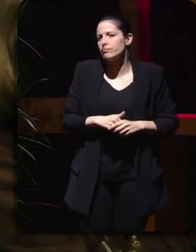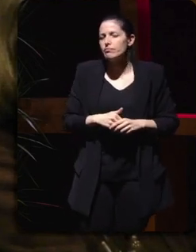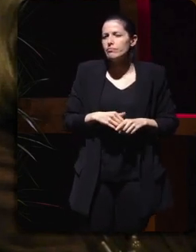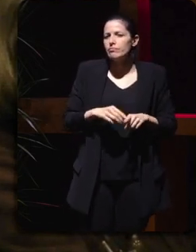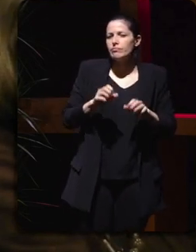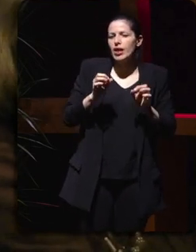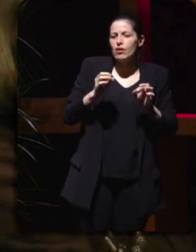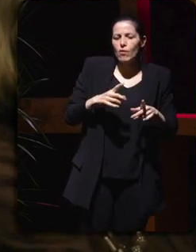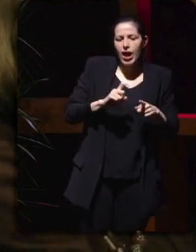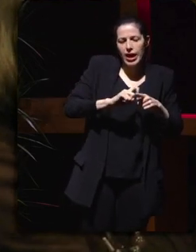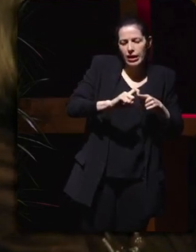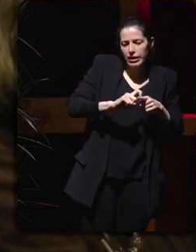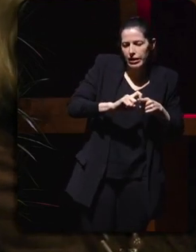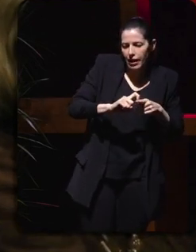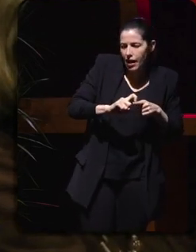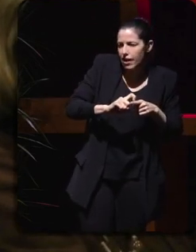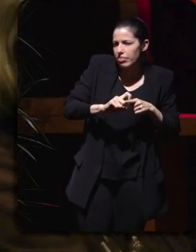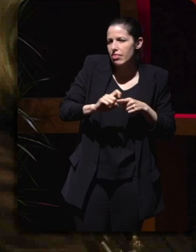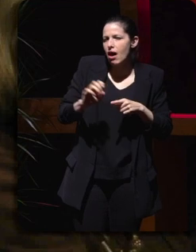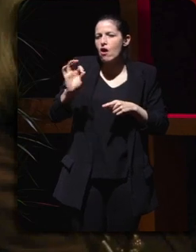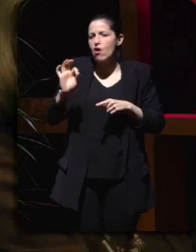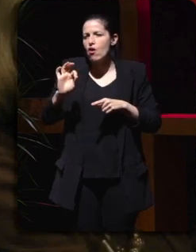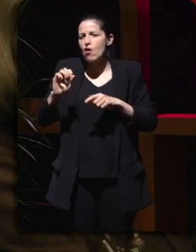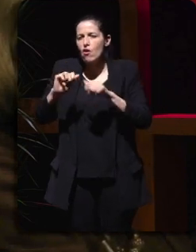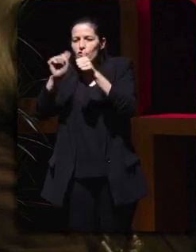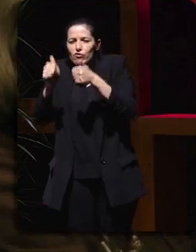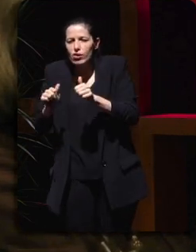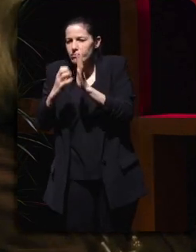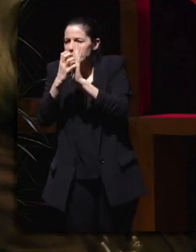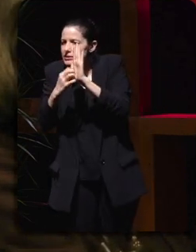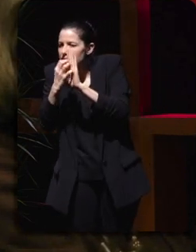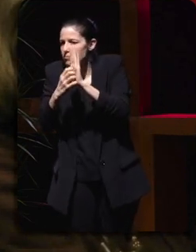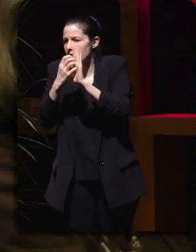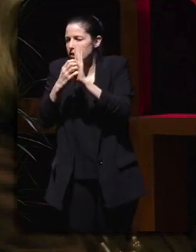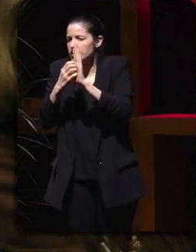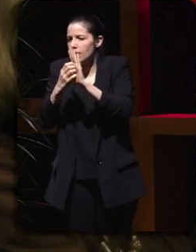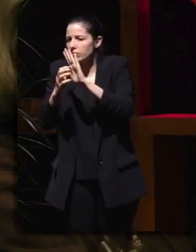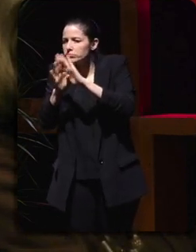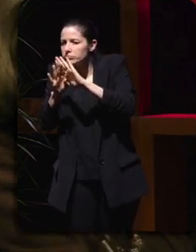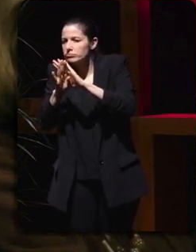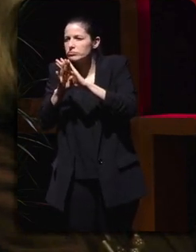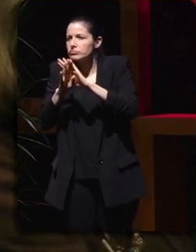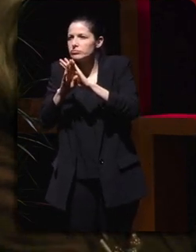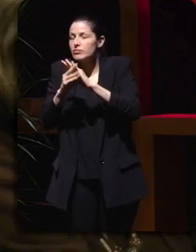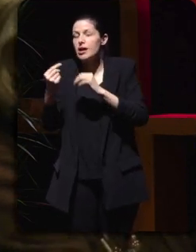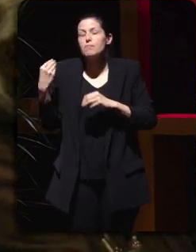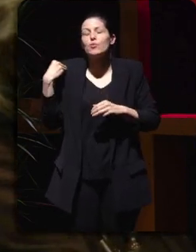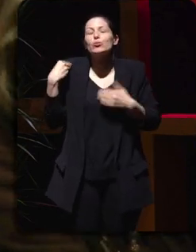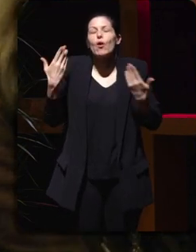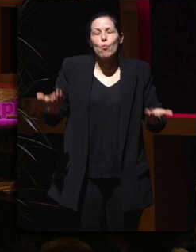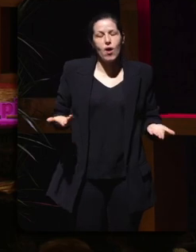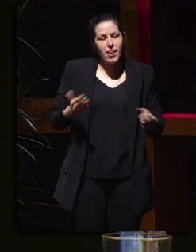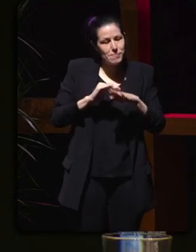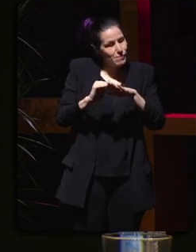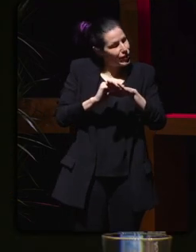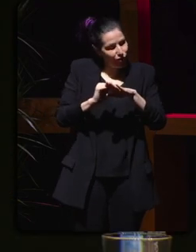para la raza y mucho menos existen fórmulas gramaticales constantes para hacer referencia a esa condición y La pregunta era Perdóname pero es que